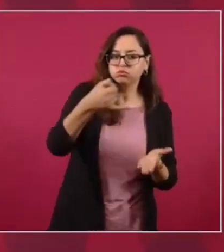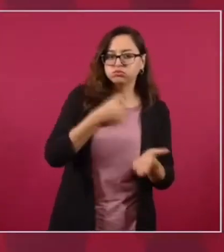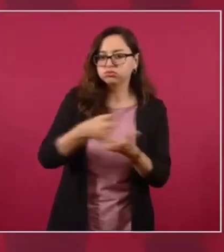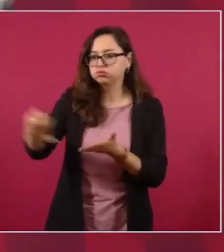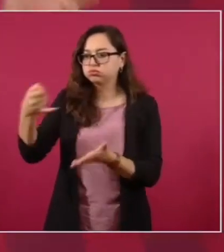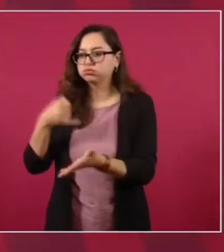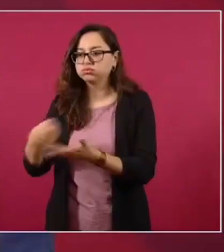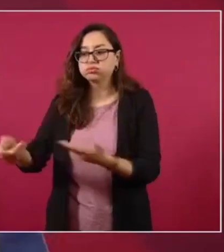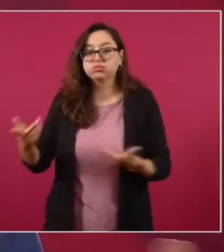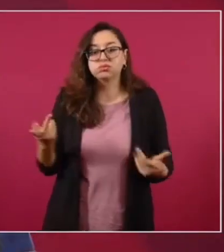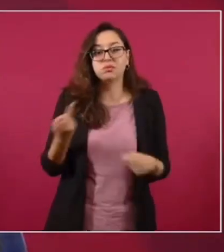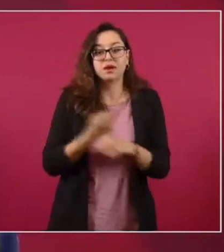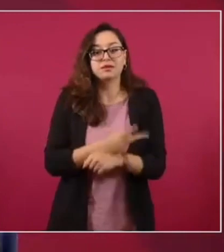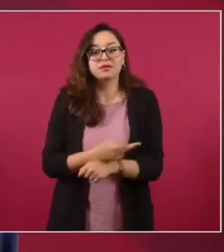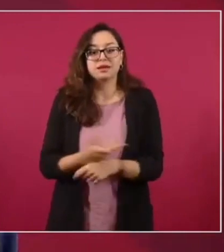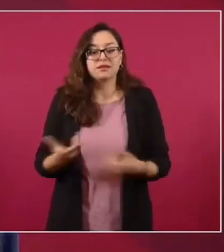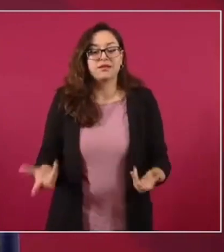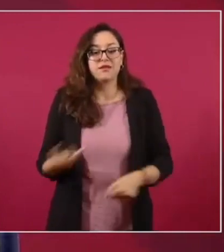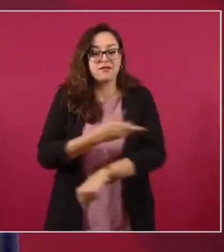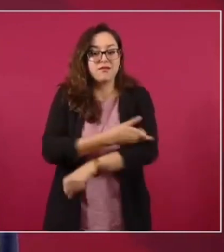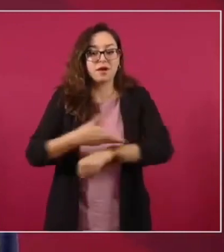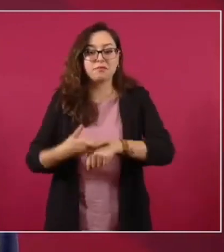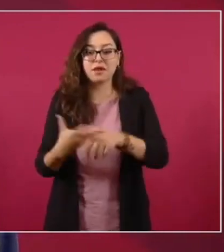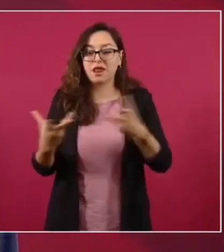como van familias completas,